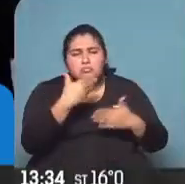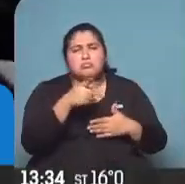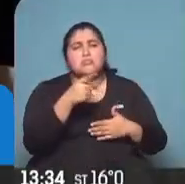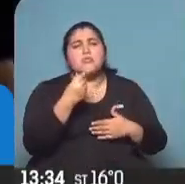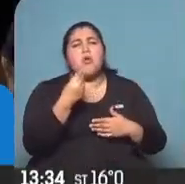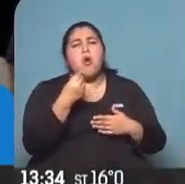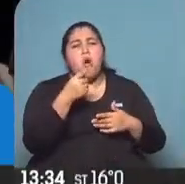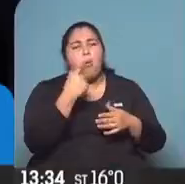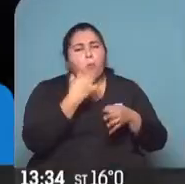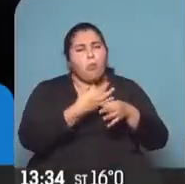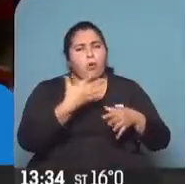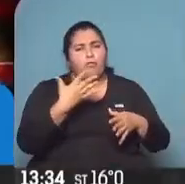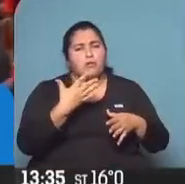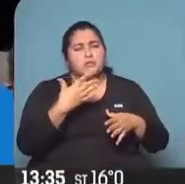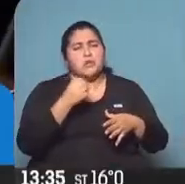y si muy profesionales